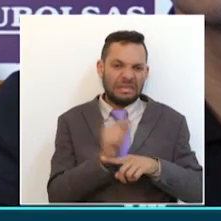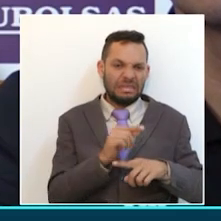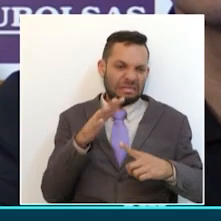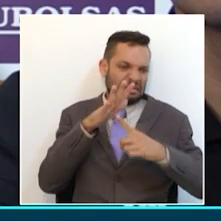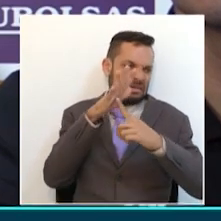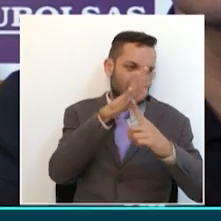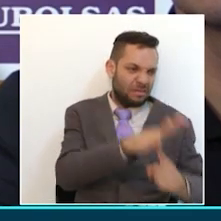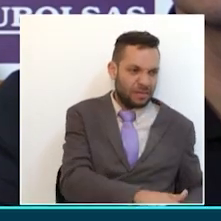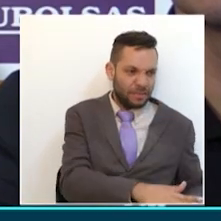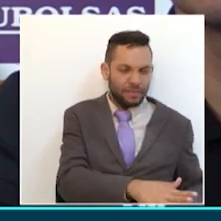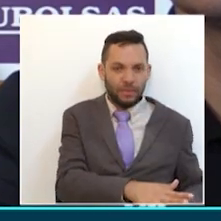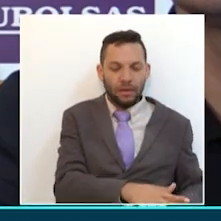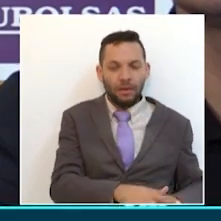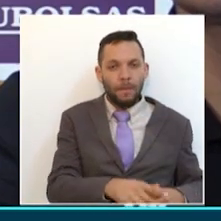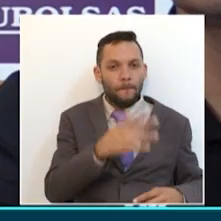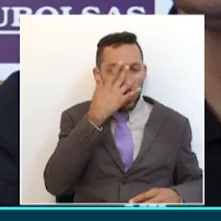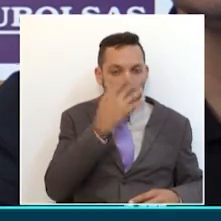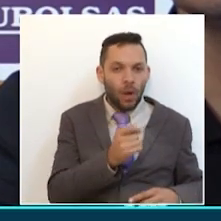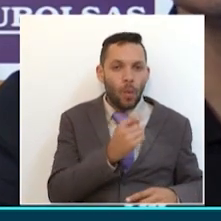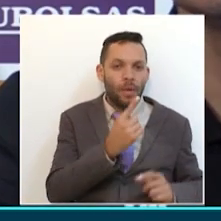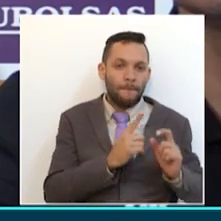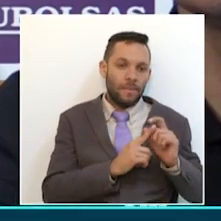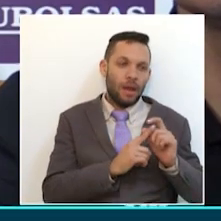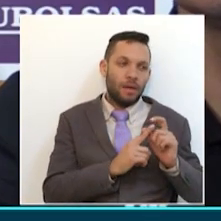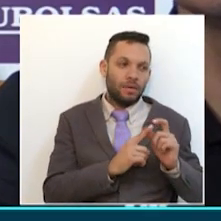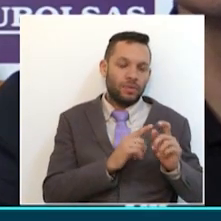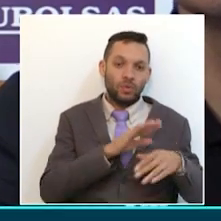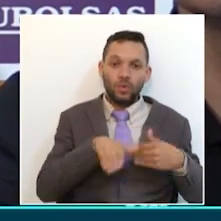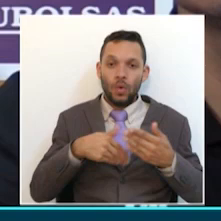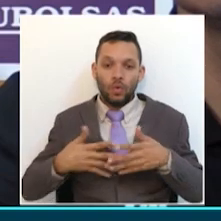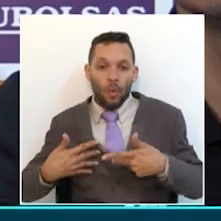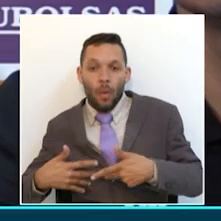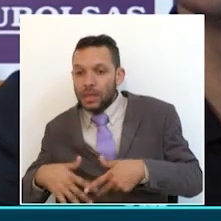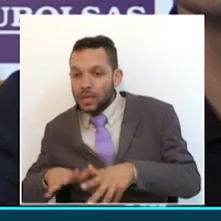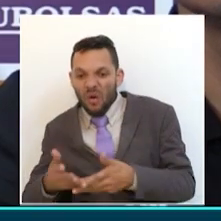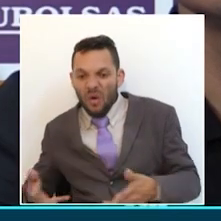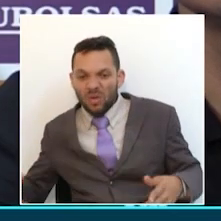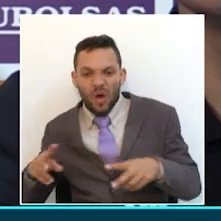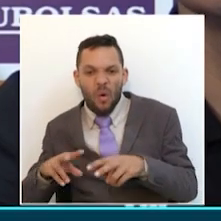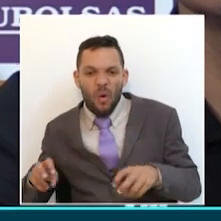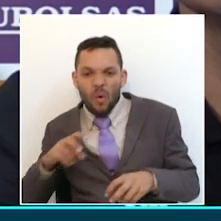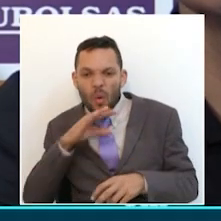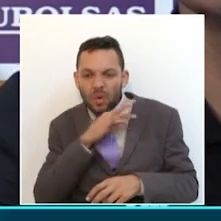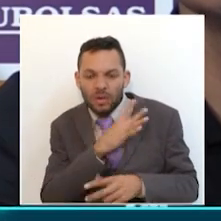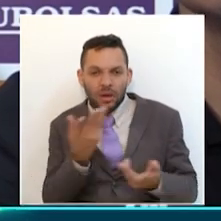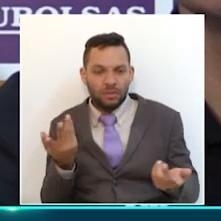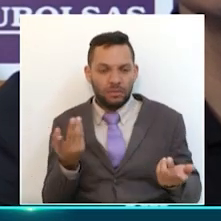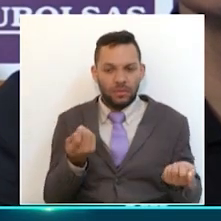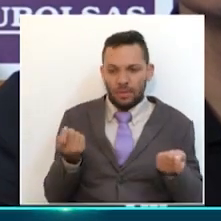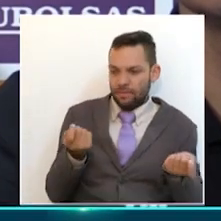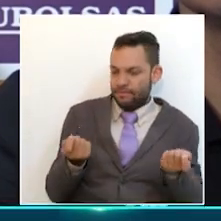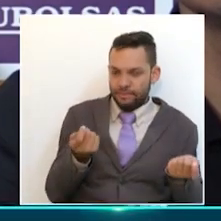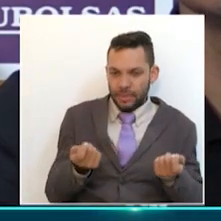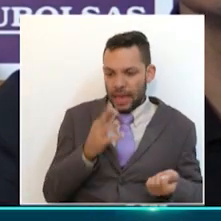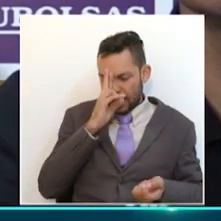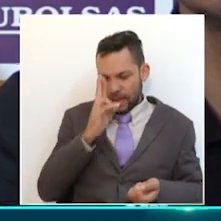mancharon, porque lo mancharon. Y todos dicen cualquier cosa y acá no pasa nada. Entonces, no es así. Creo que